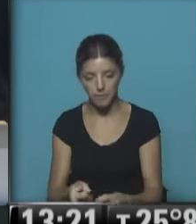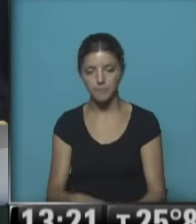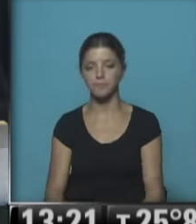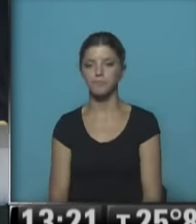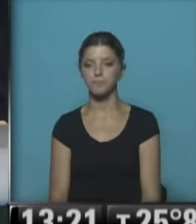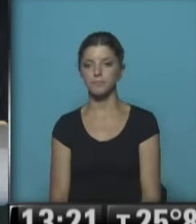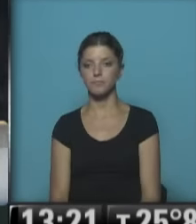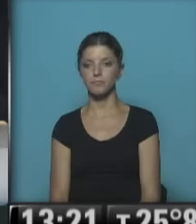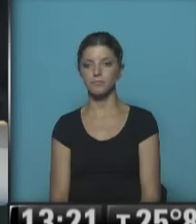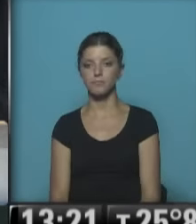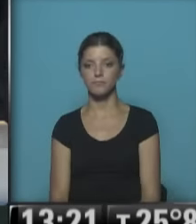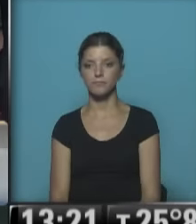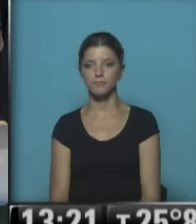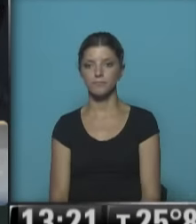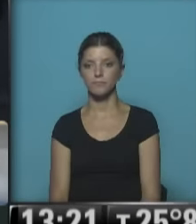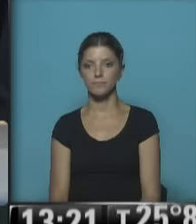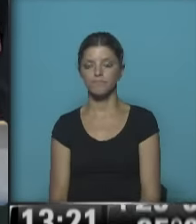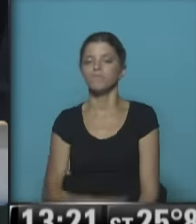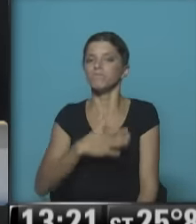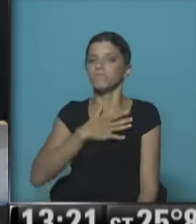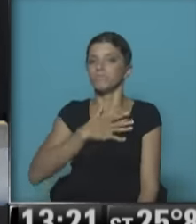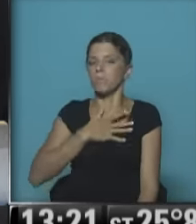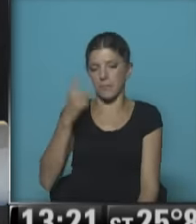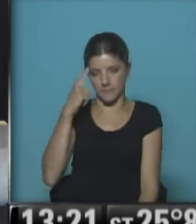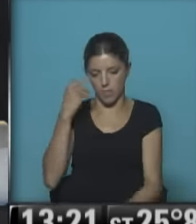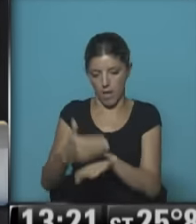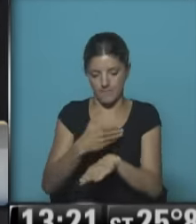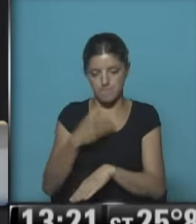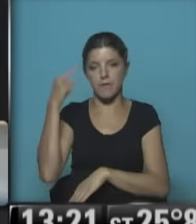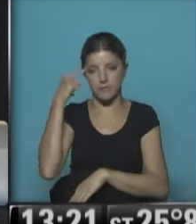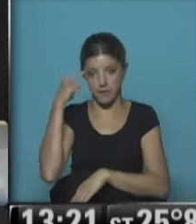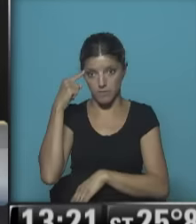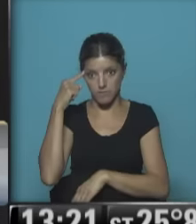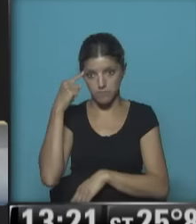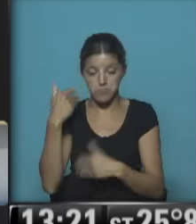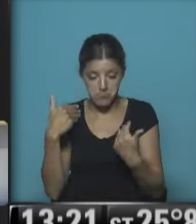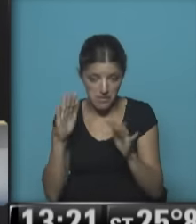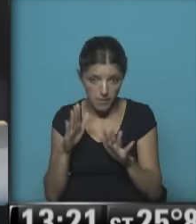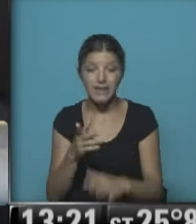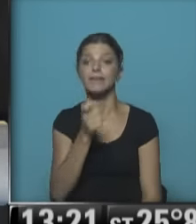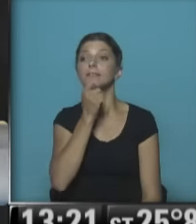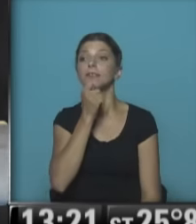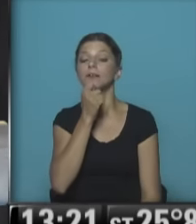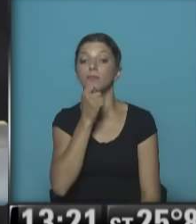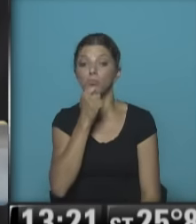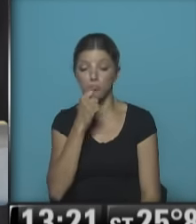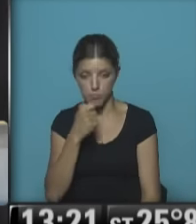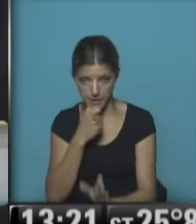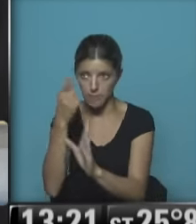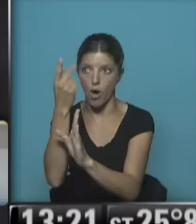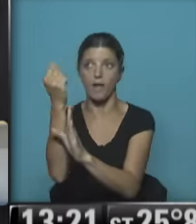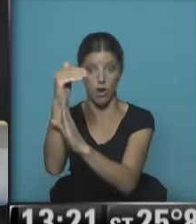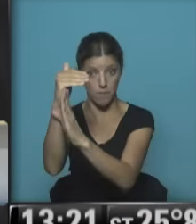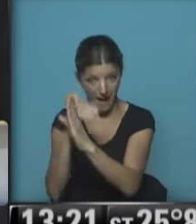uno hubiera pensado previamente, es decir, anticipadamente, que si hay una baja, si hubiera una baja tan